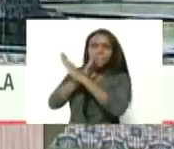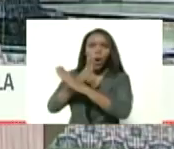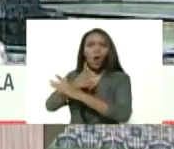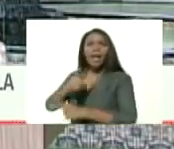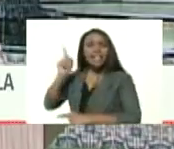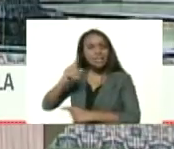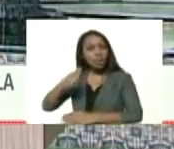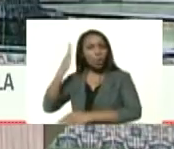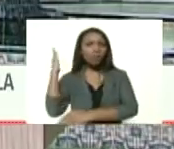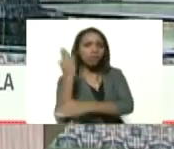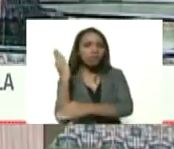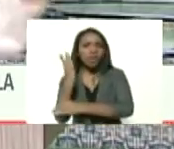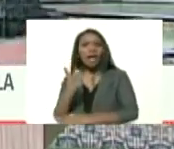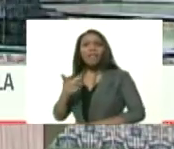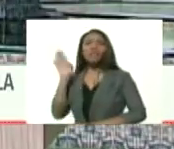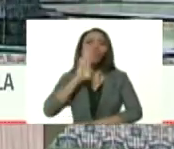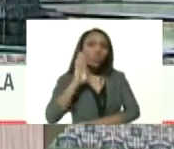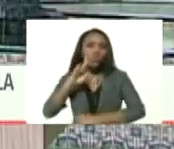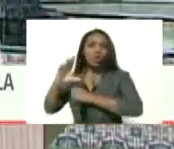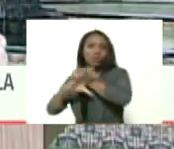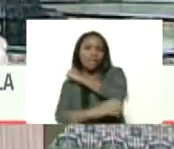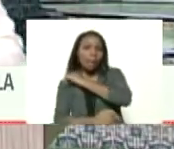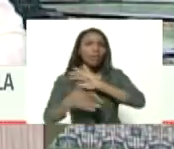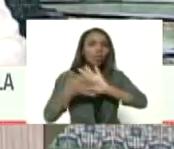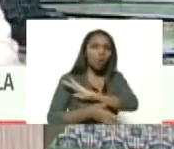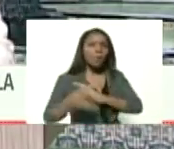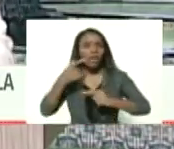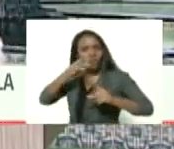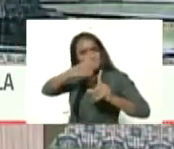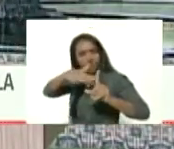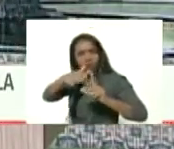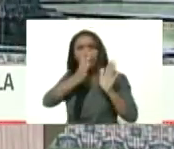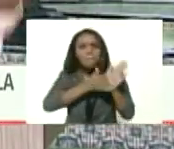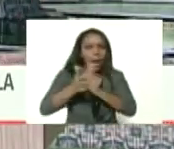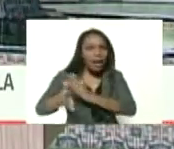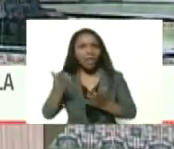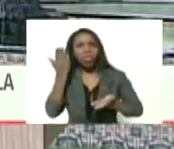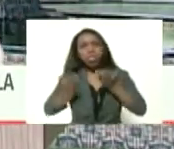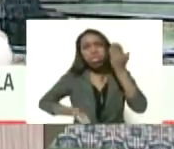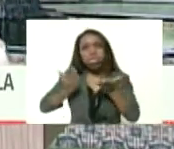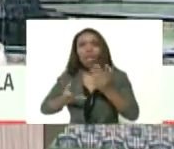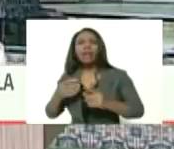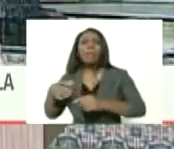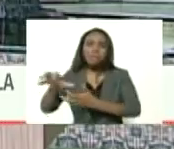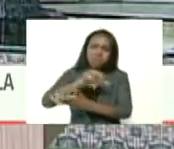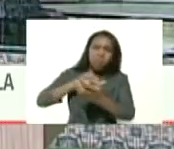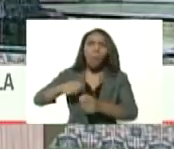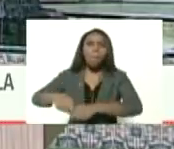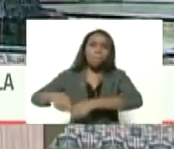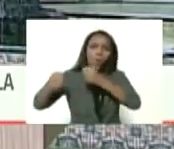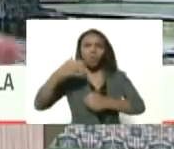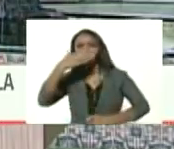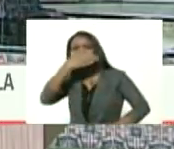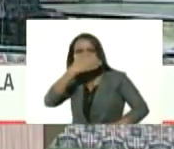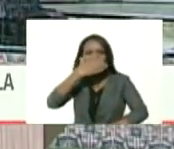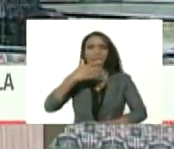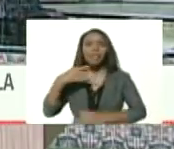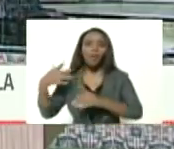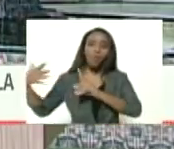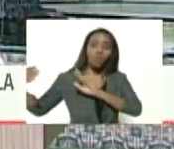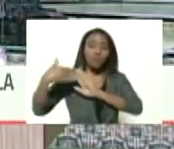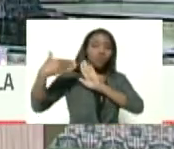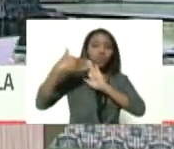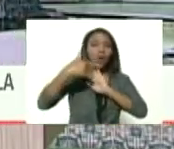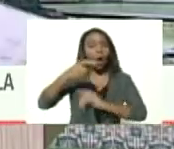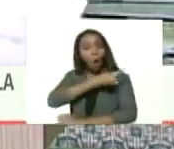las sanciones ilícitas, de los planes de conspiración, de desestabilización, de magnicidio, de terrorismo, de atentados contra el